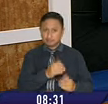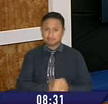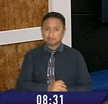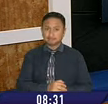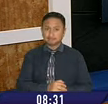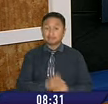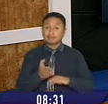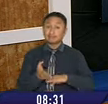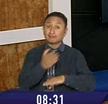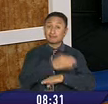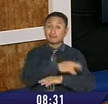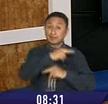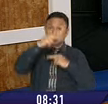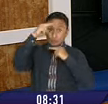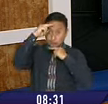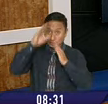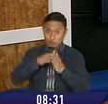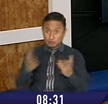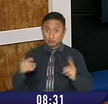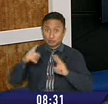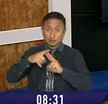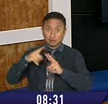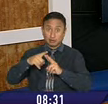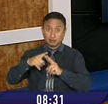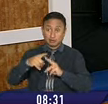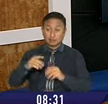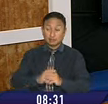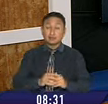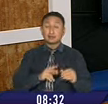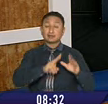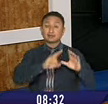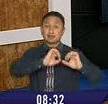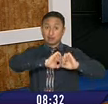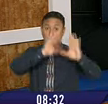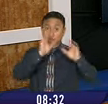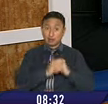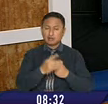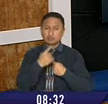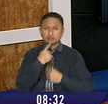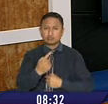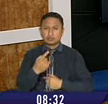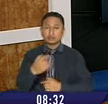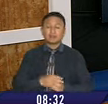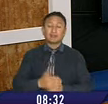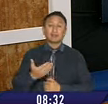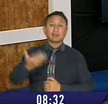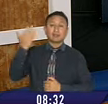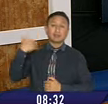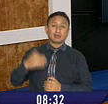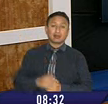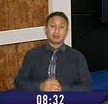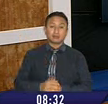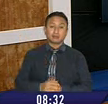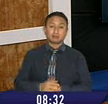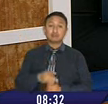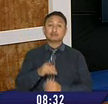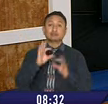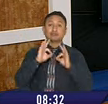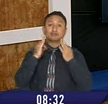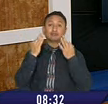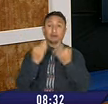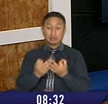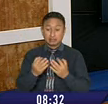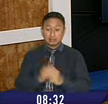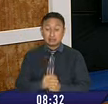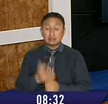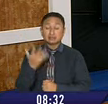en el noticiero anterior del Comercio TV, en el noticiero de las 7 de la mañana, les contamos la historia de una familia que desde